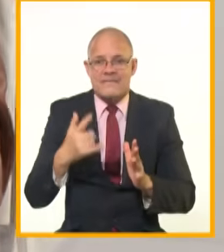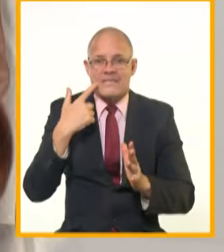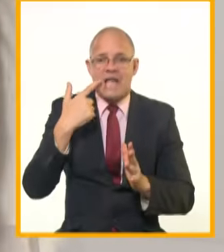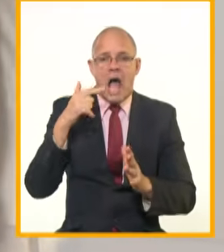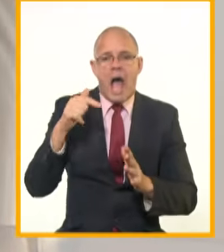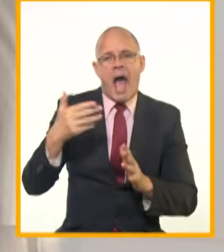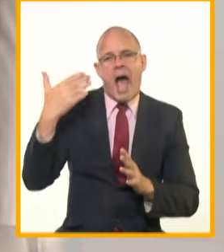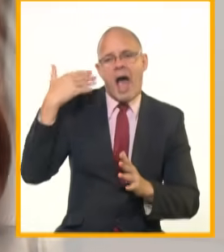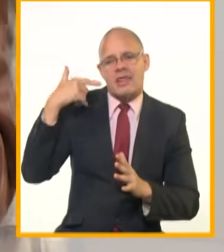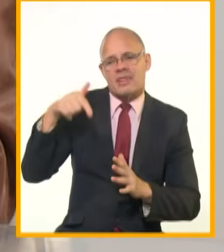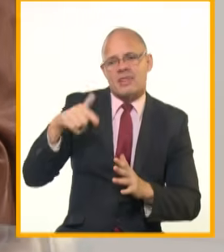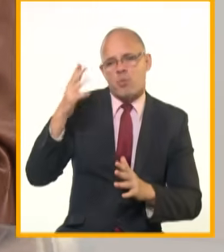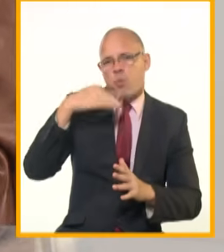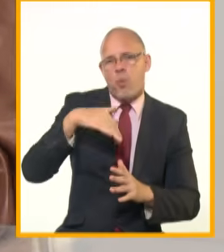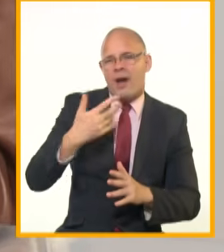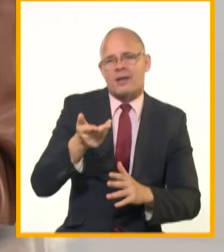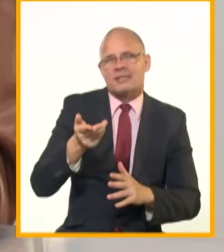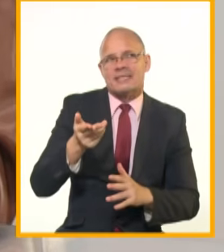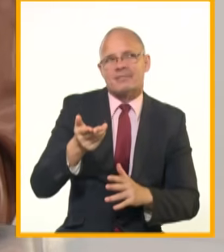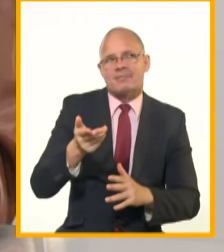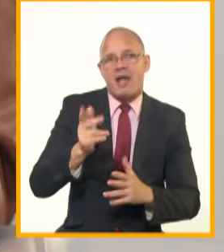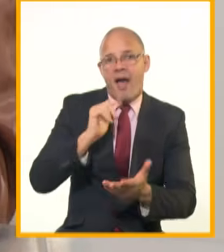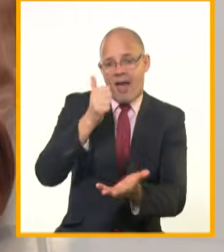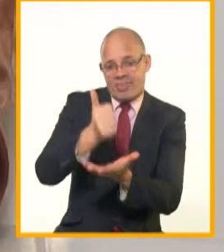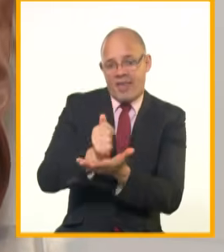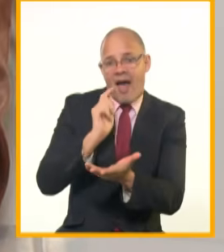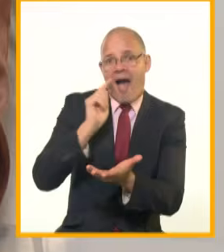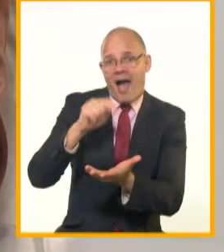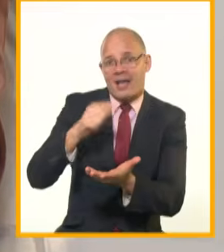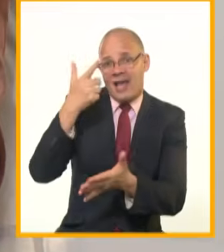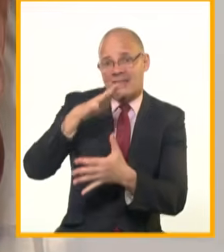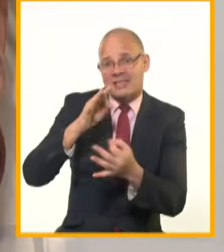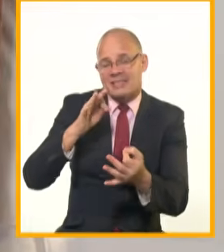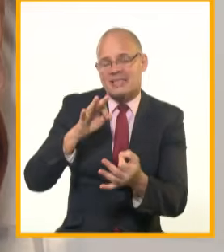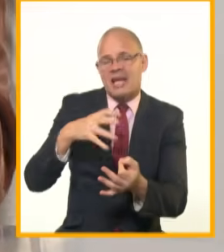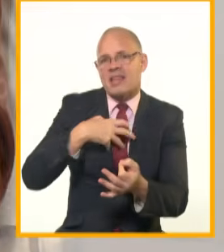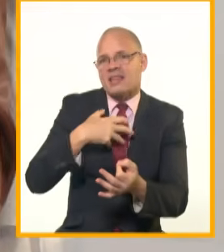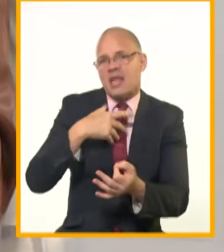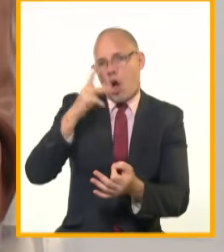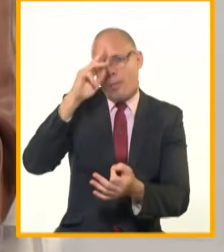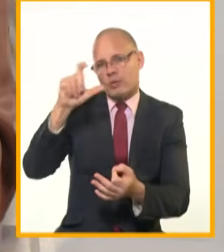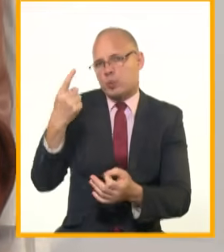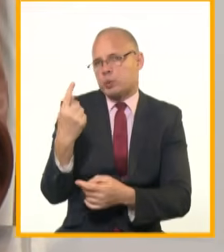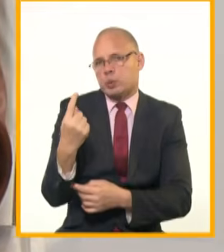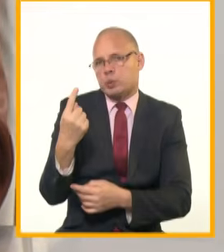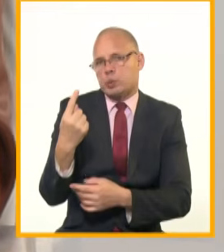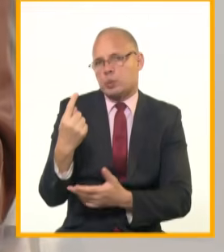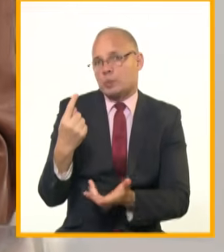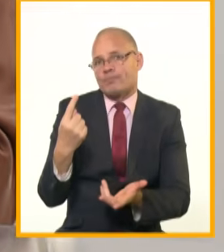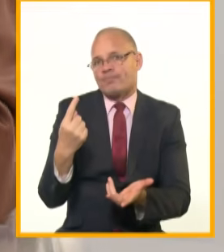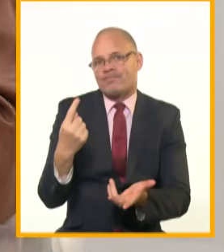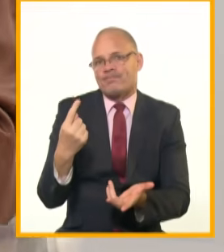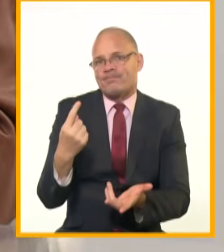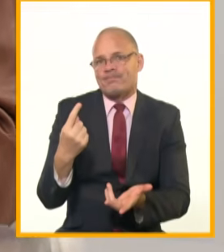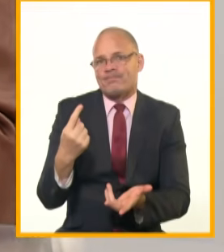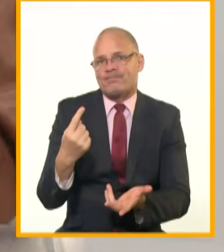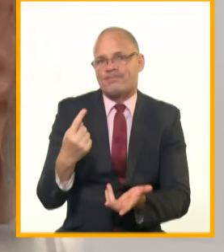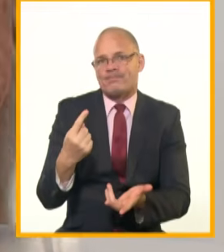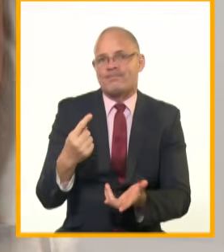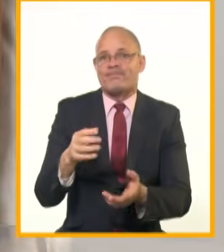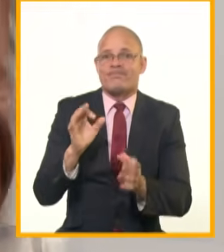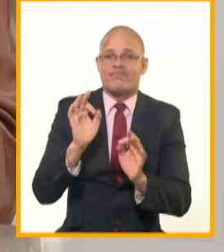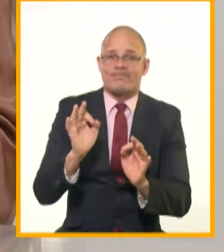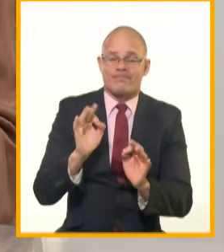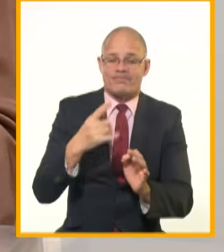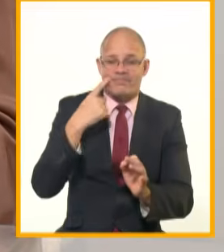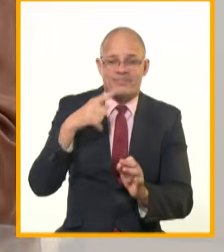hospital, o sea, había un solo hospital, que era además un hospital prácticamente municipal. Ahí en Artemisa. Sí, porque aquí